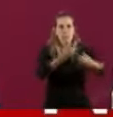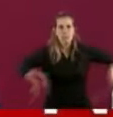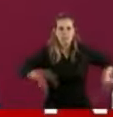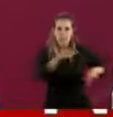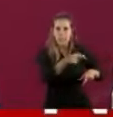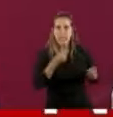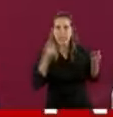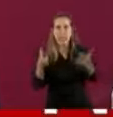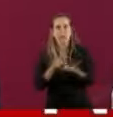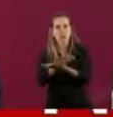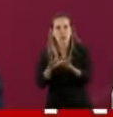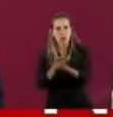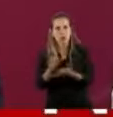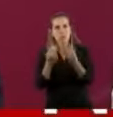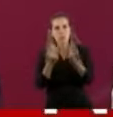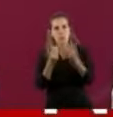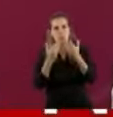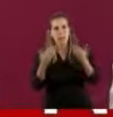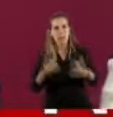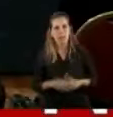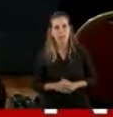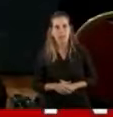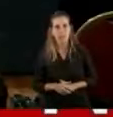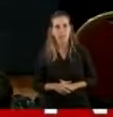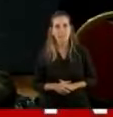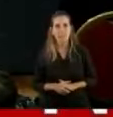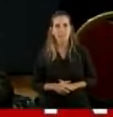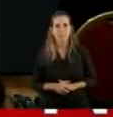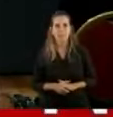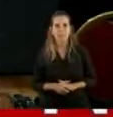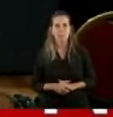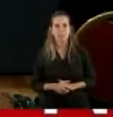quiere generar para resolver este problema. Muchas gracias. Última pregunta.